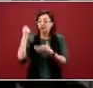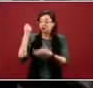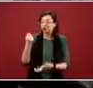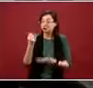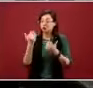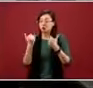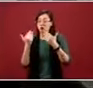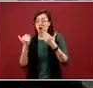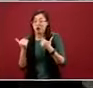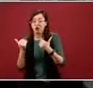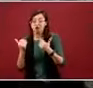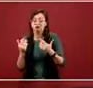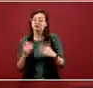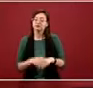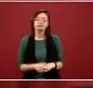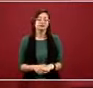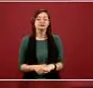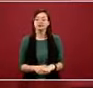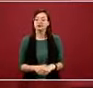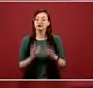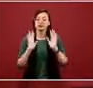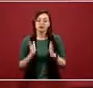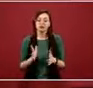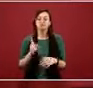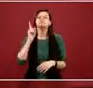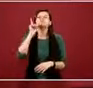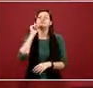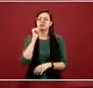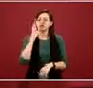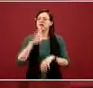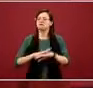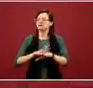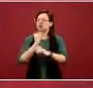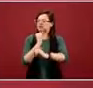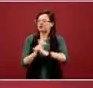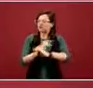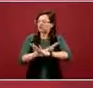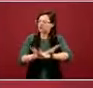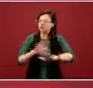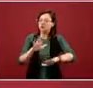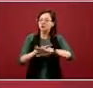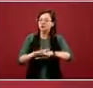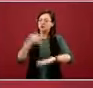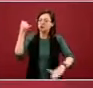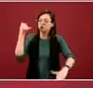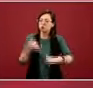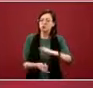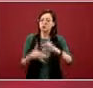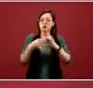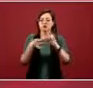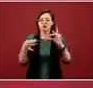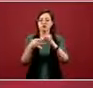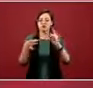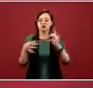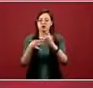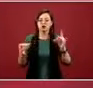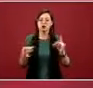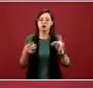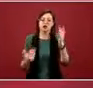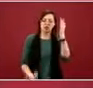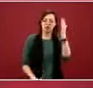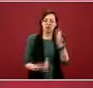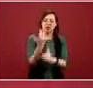financiamiento, no la hay, ya lo hemos explicado. Mañana precisamente vamos a comentar un poco más, aprovechando el pulso de la